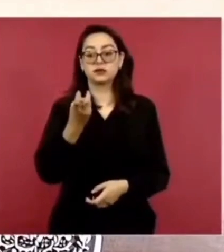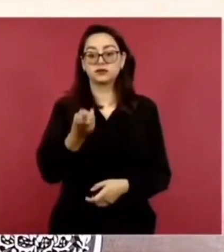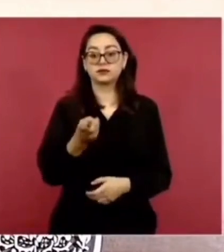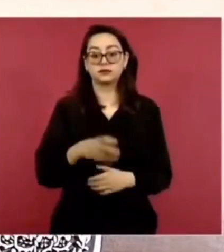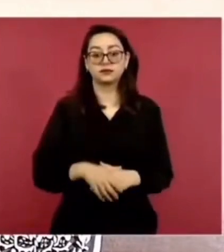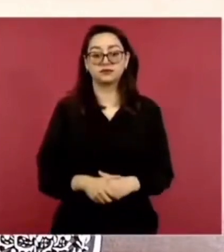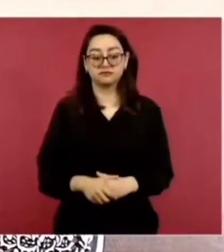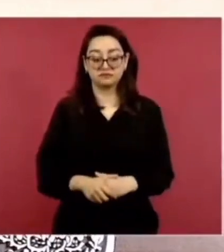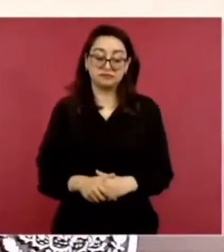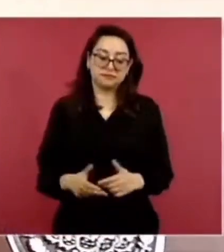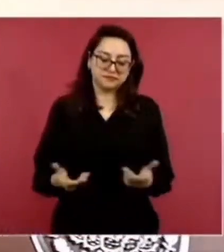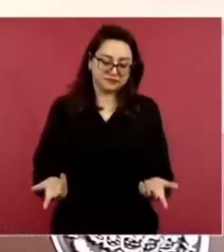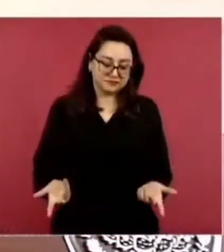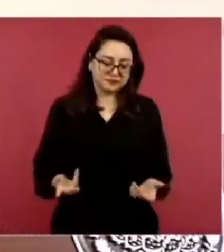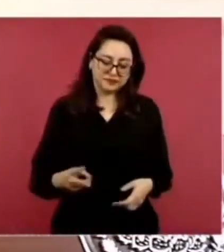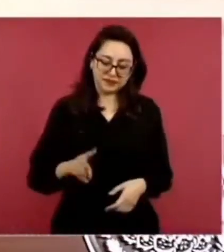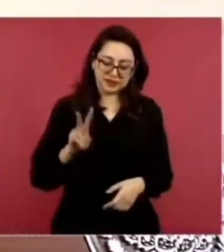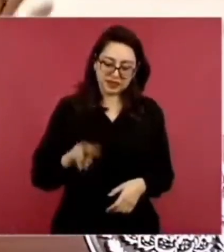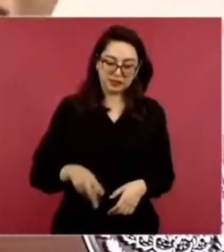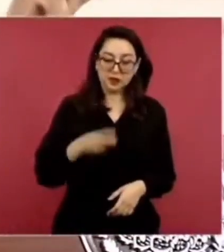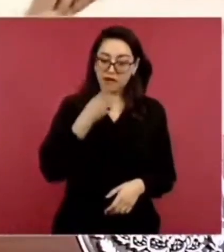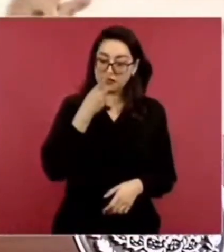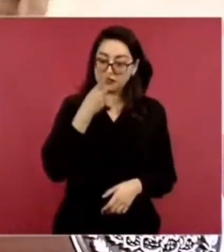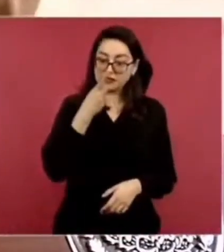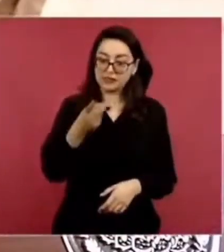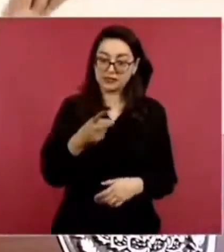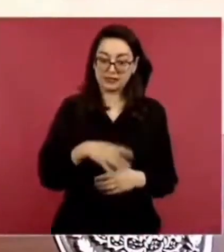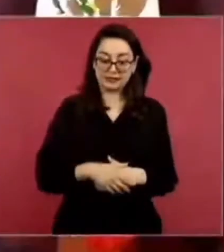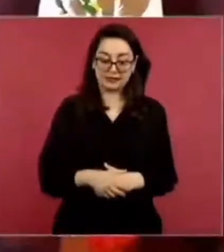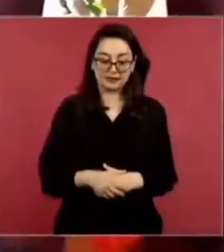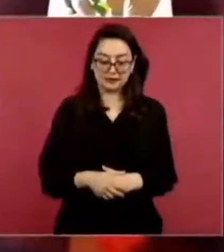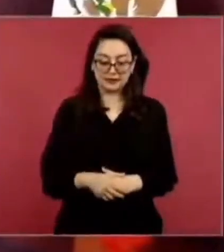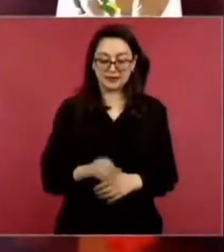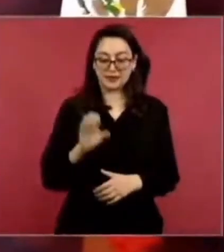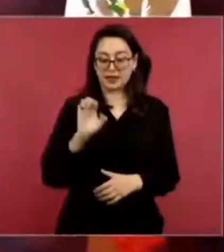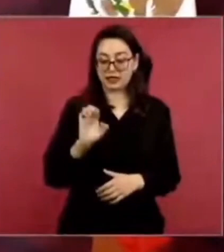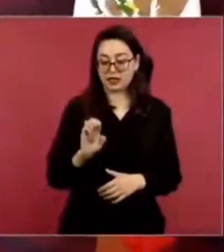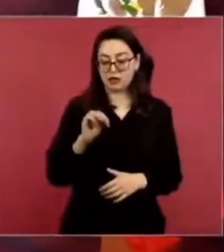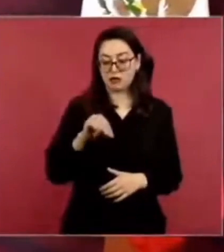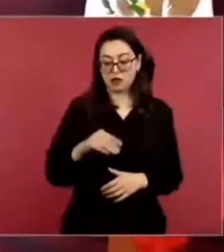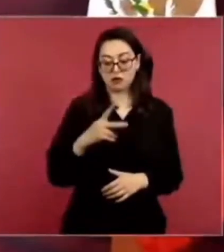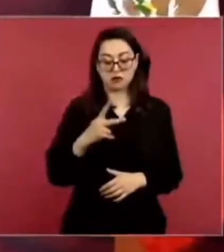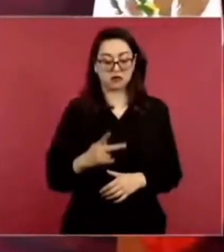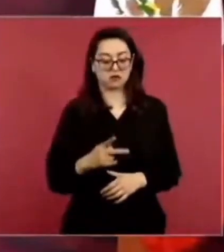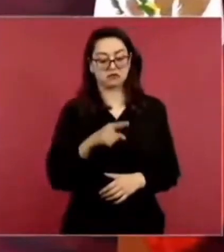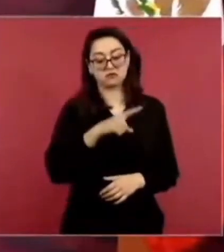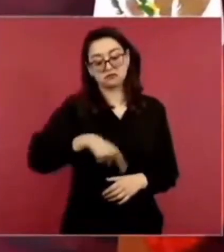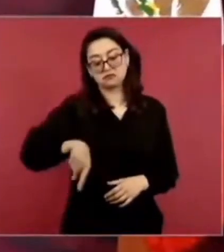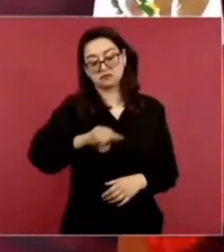lo voy a decir, los del Estado Mayor eran como los fifís.